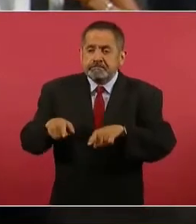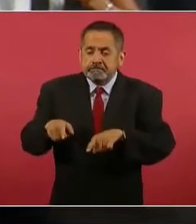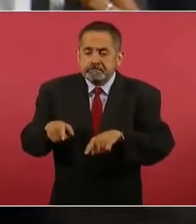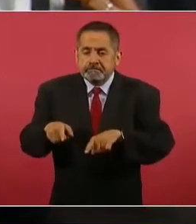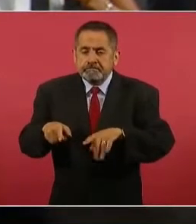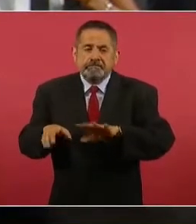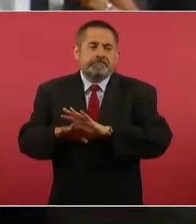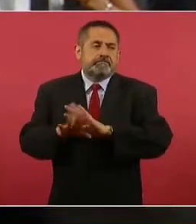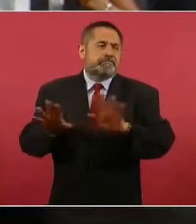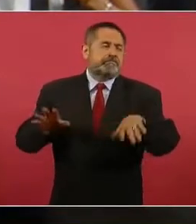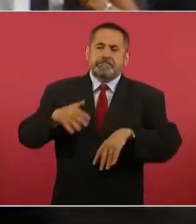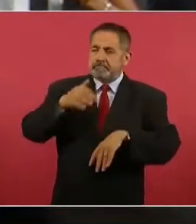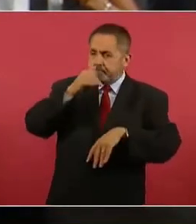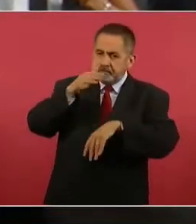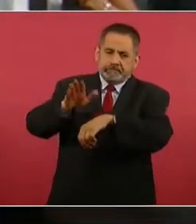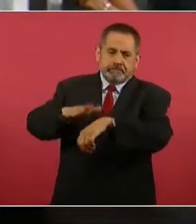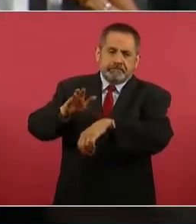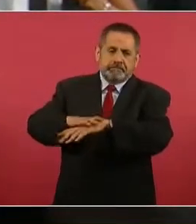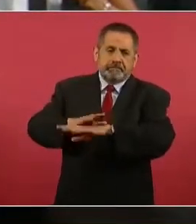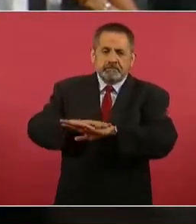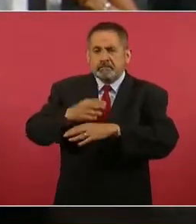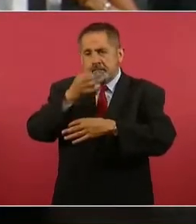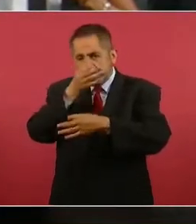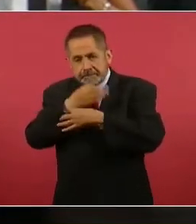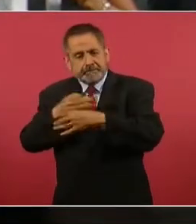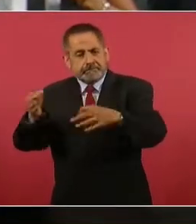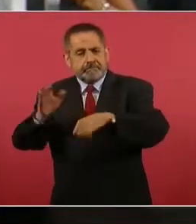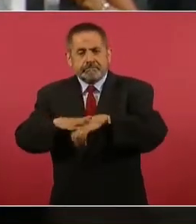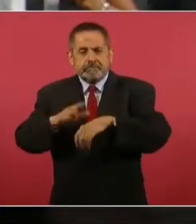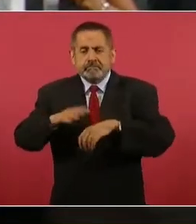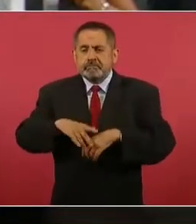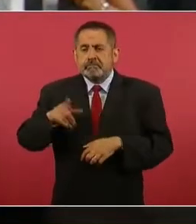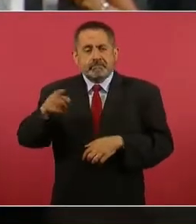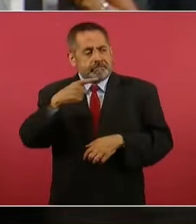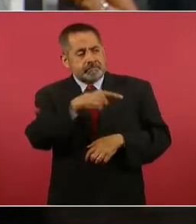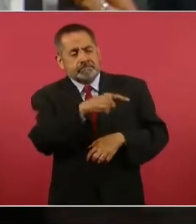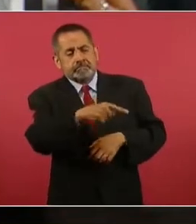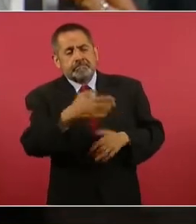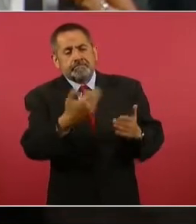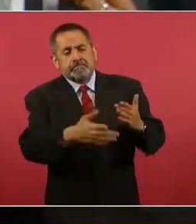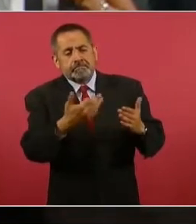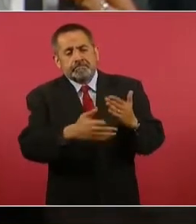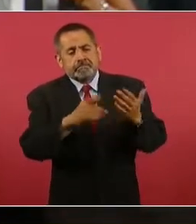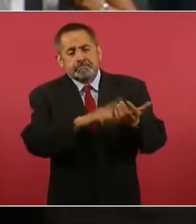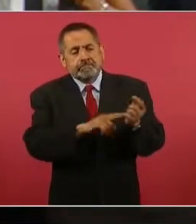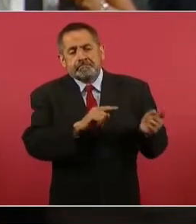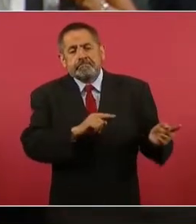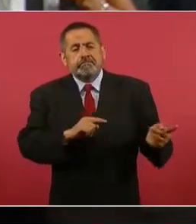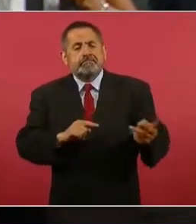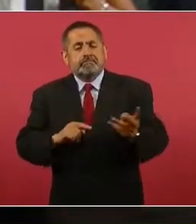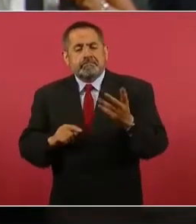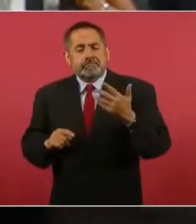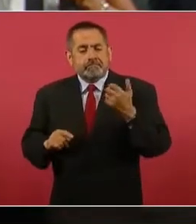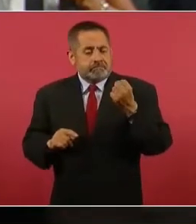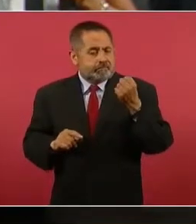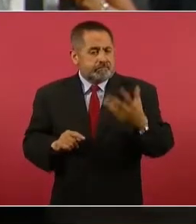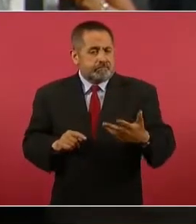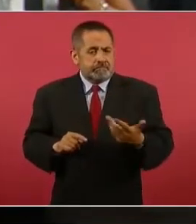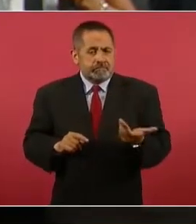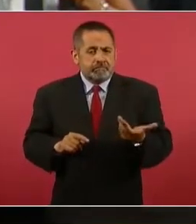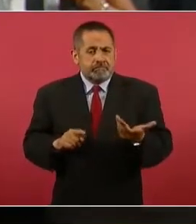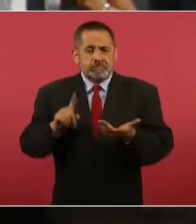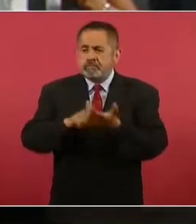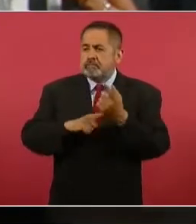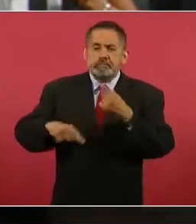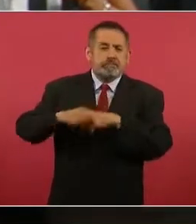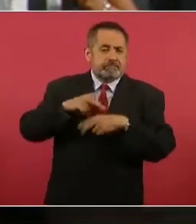se manifiesten para dar a conocer, para revelar las carencias y necesidades que enfrentan, porque también esto pues ha golpeado a